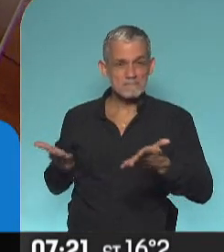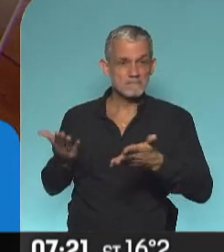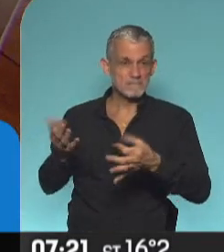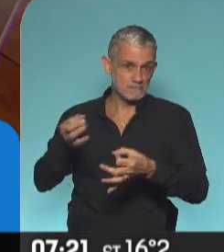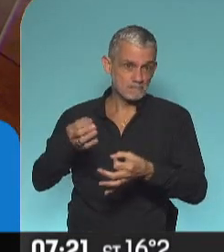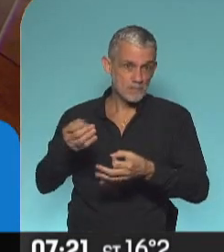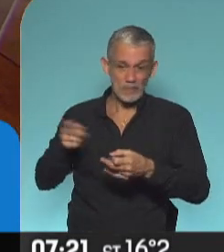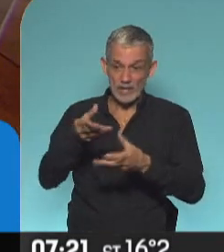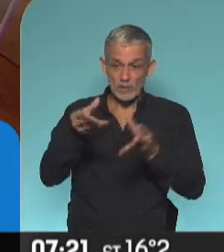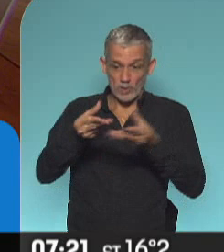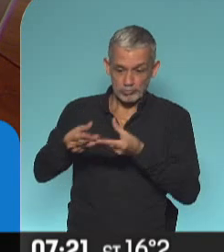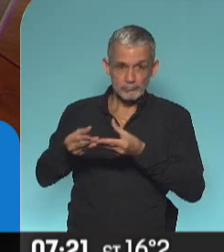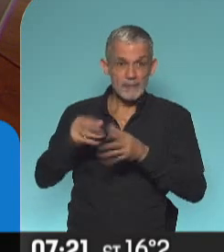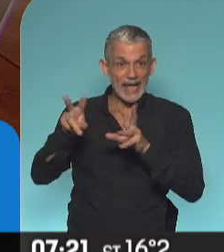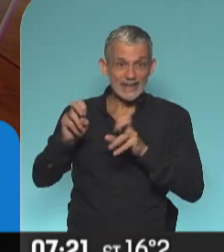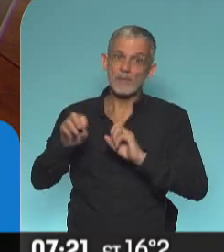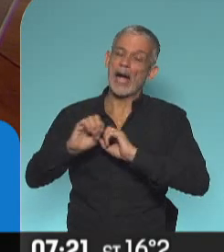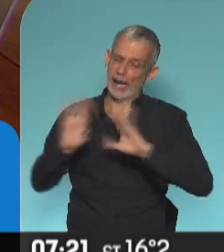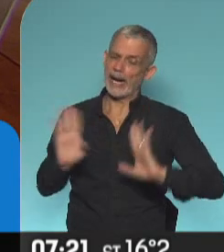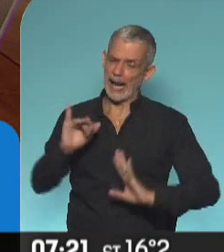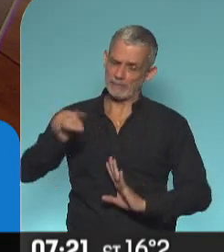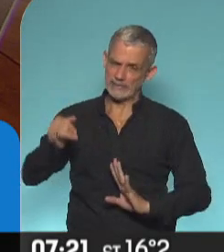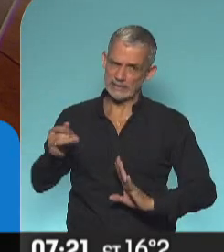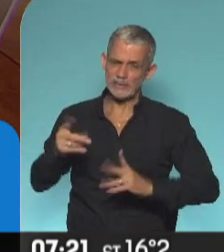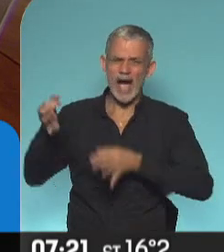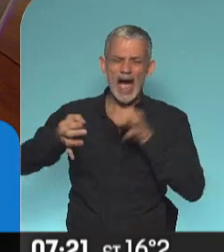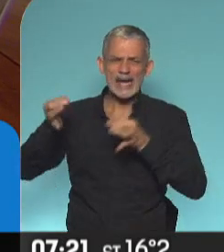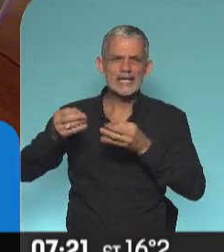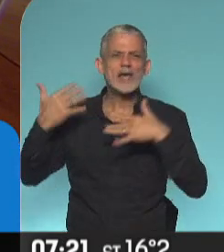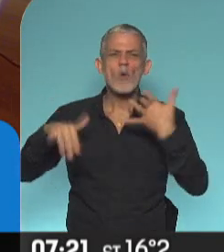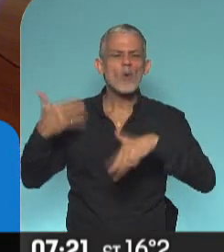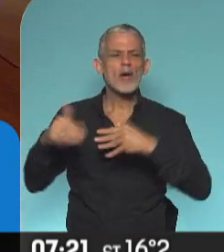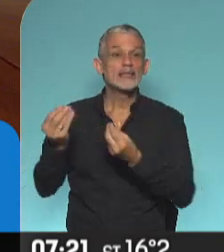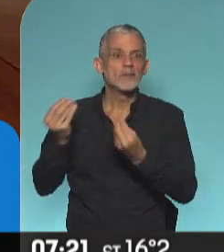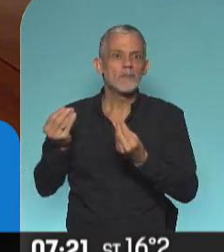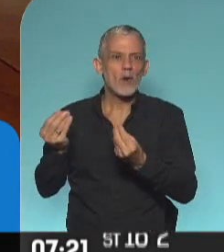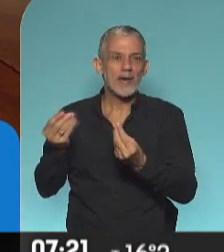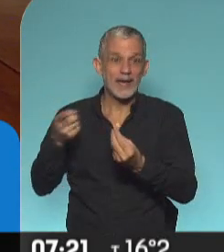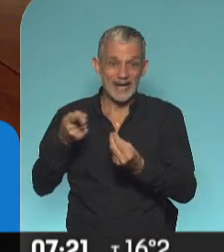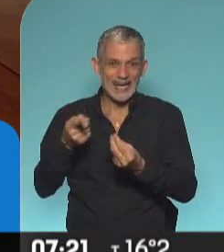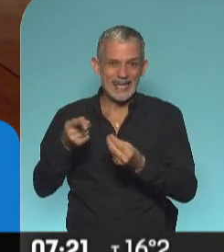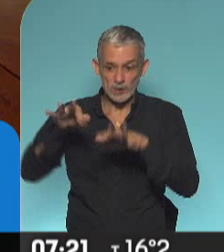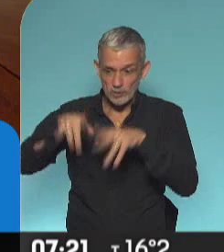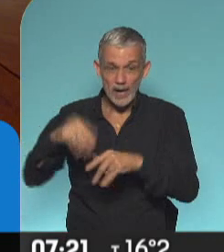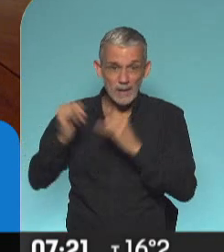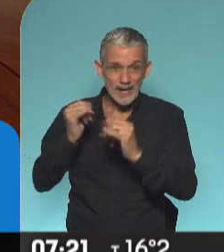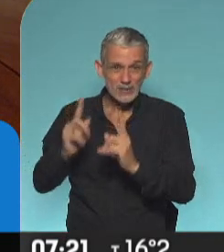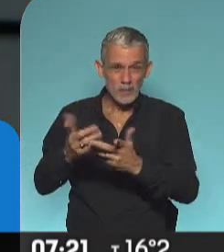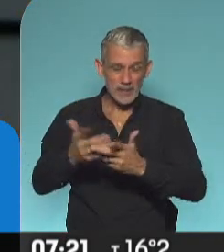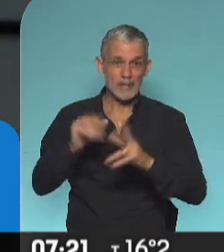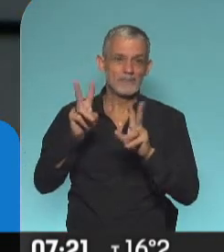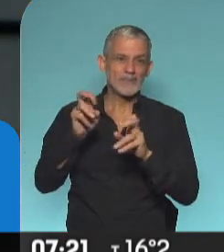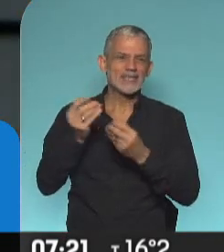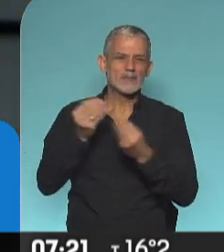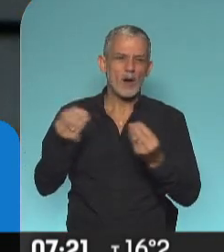Néstor, ¿no? Toma este tema, lo considera de gravedad institucional y lo analiza de manera urgente en función justamente de ese argumento. Bueno, el tema es